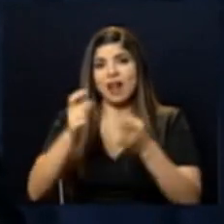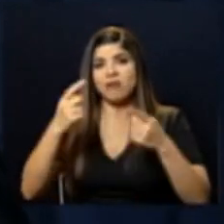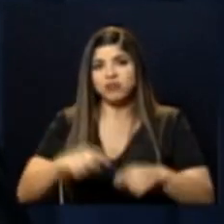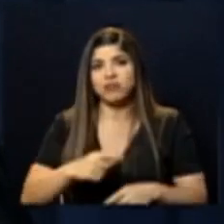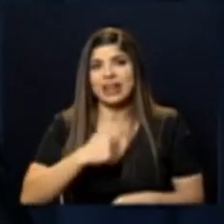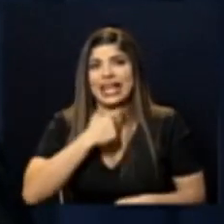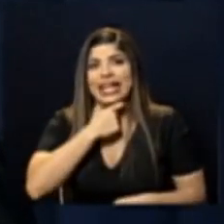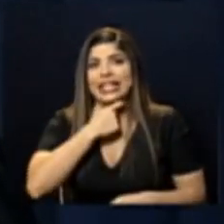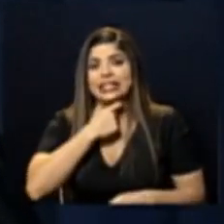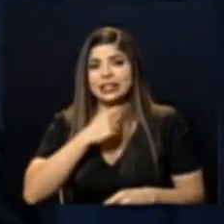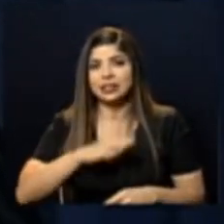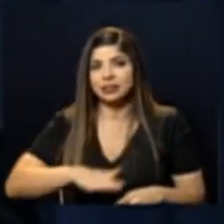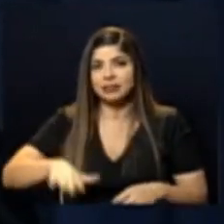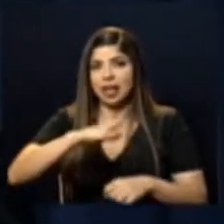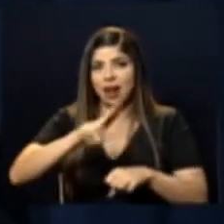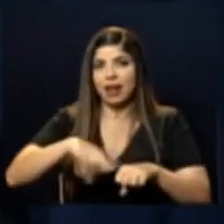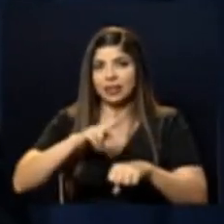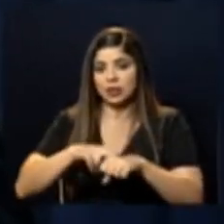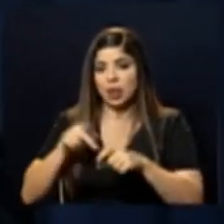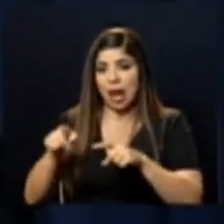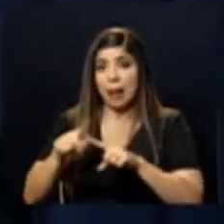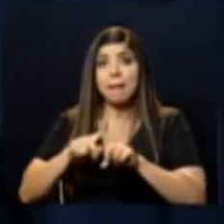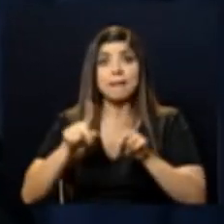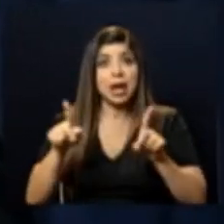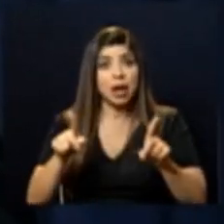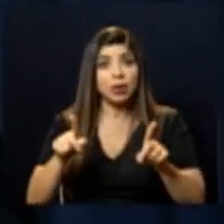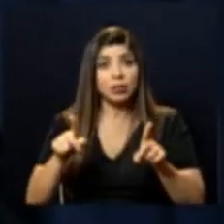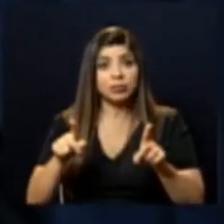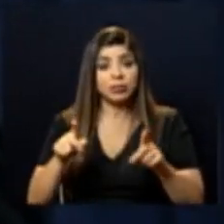nacional. Aún así,